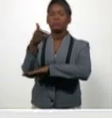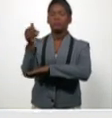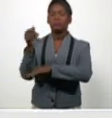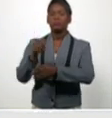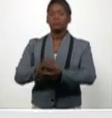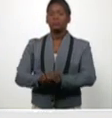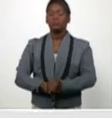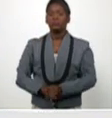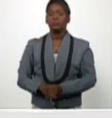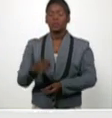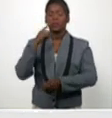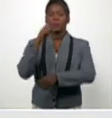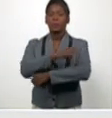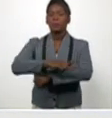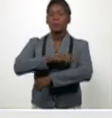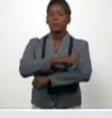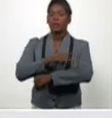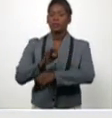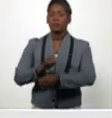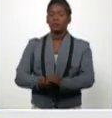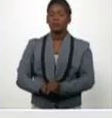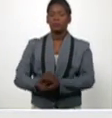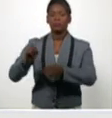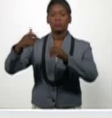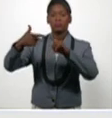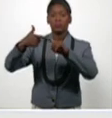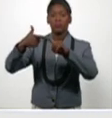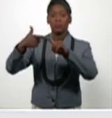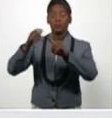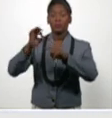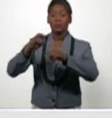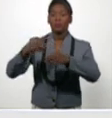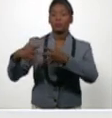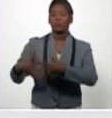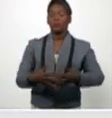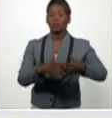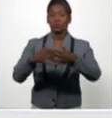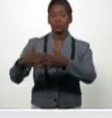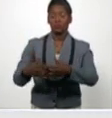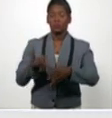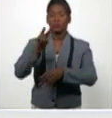casos, Estados Unidos de Norteamérica con